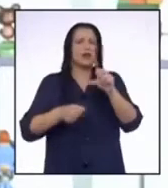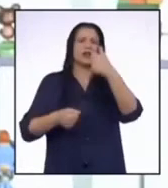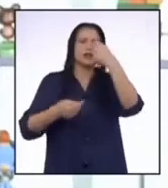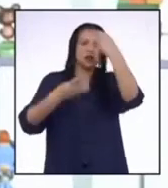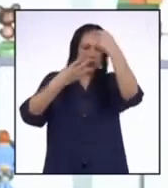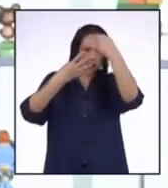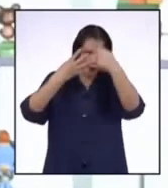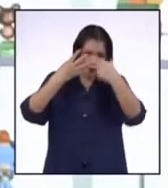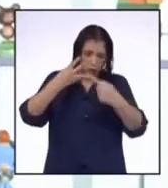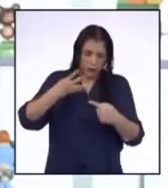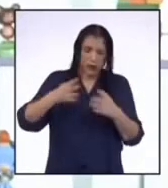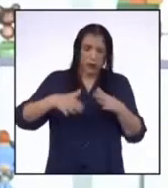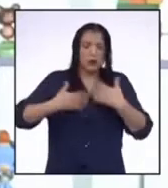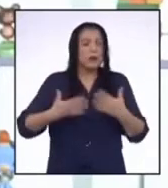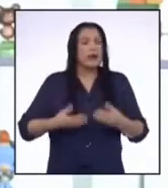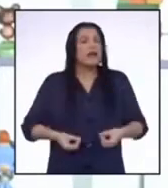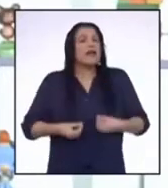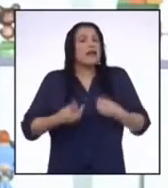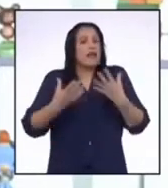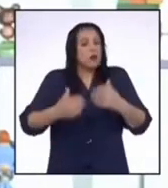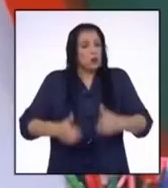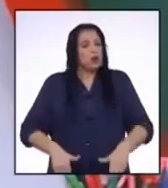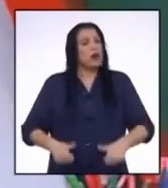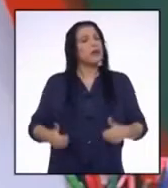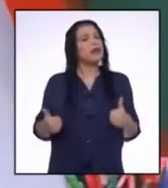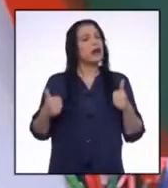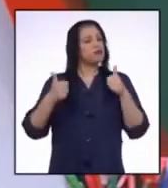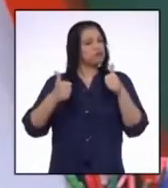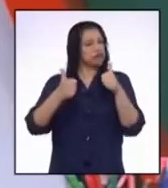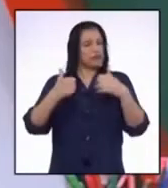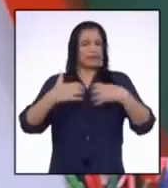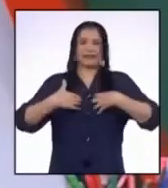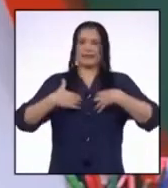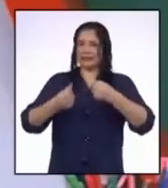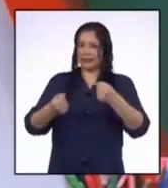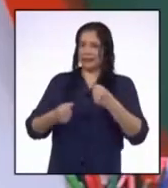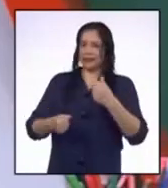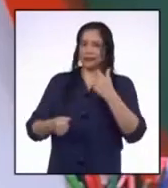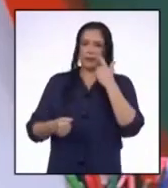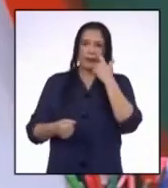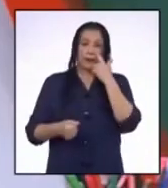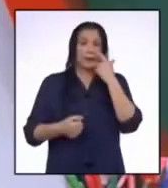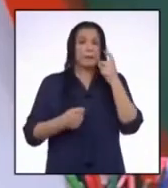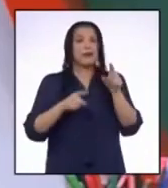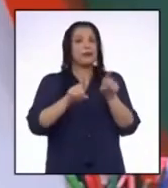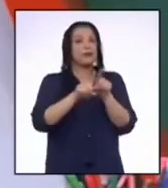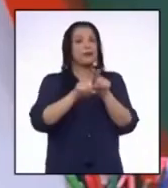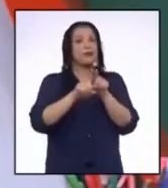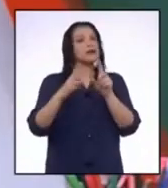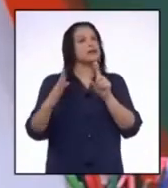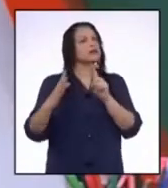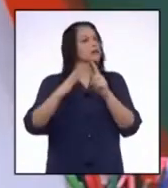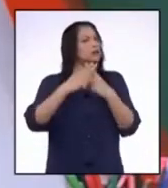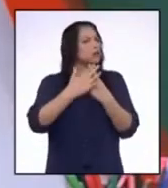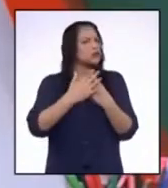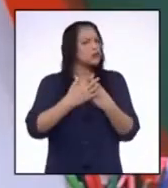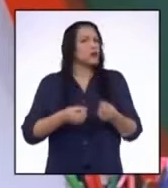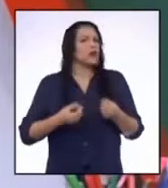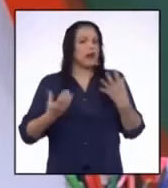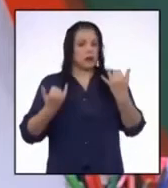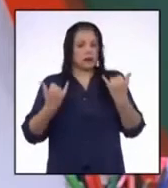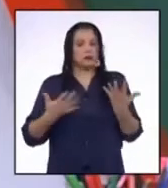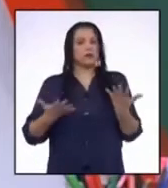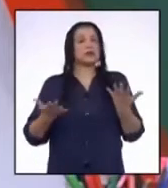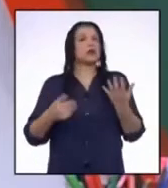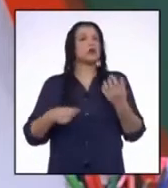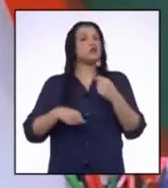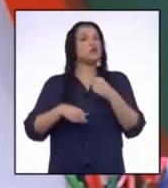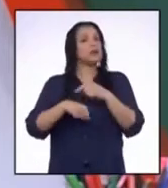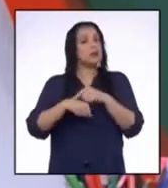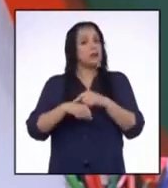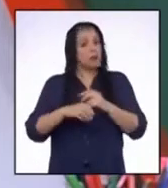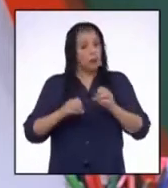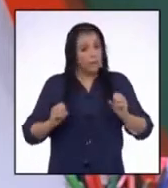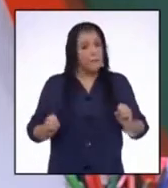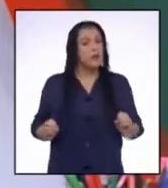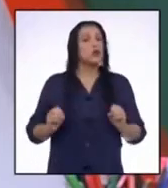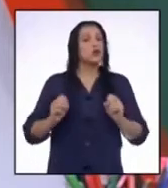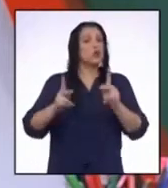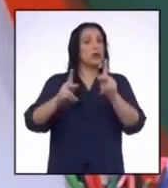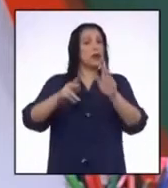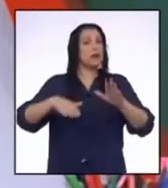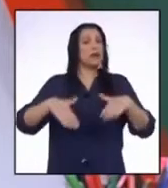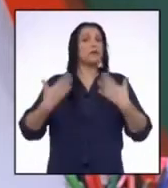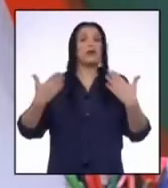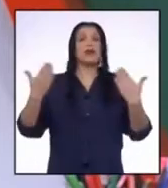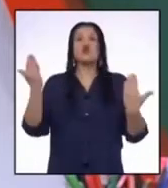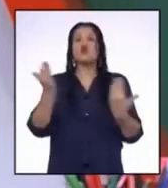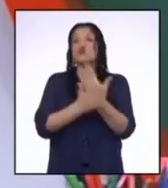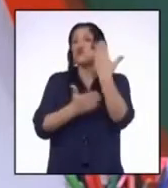que nos llevan a vivir una vida activa saludable. Pero la situación también consideraba que estamos ante una gran oportunidad para